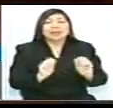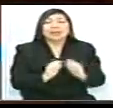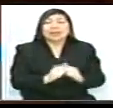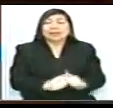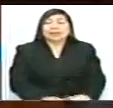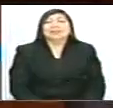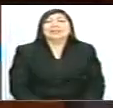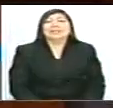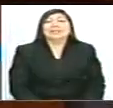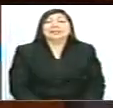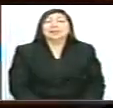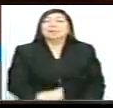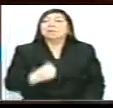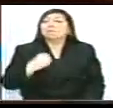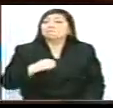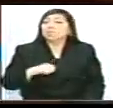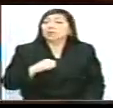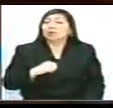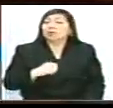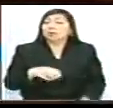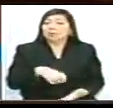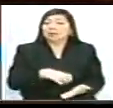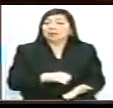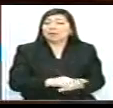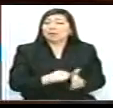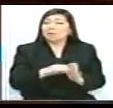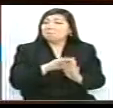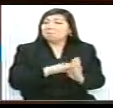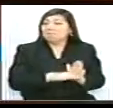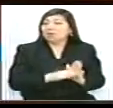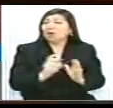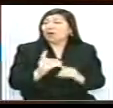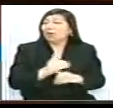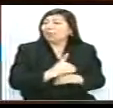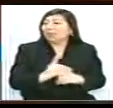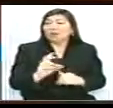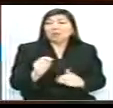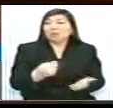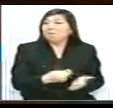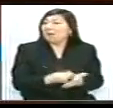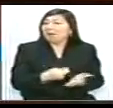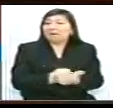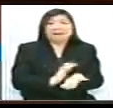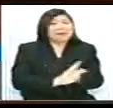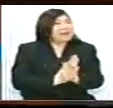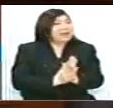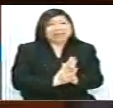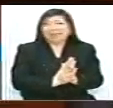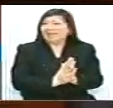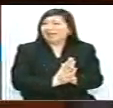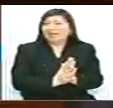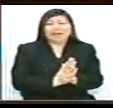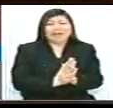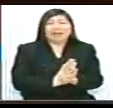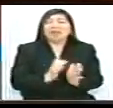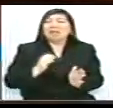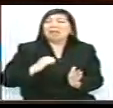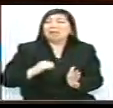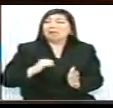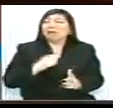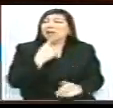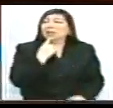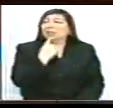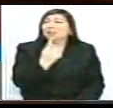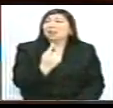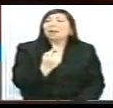hallan en municipios de centros poblados menores o de distritos no pagan un centavo. Y los alcaldes están